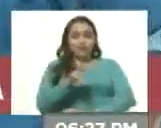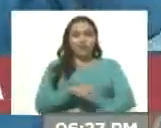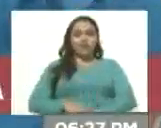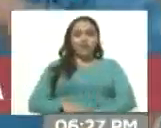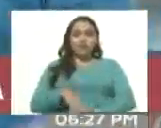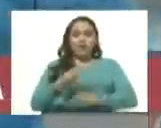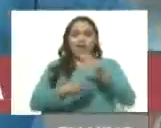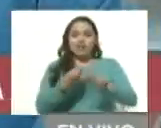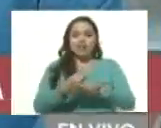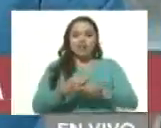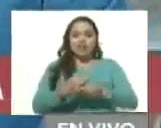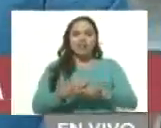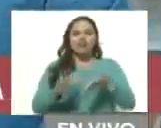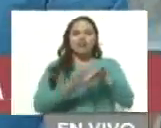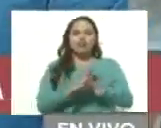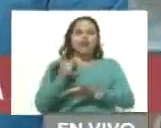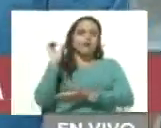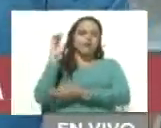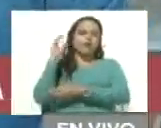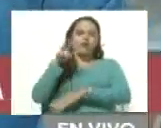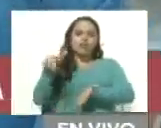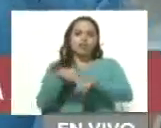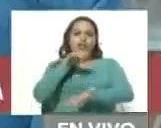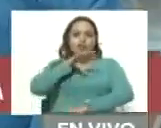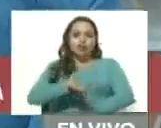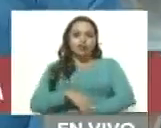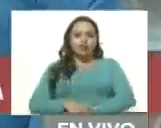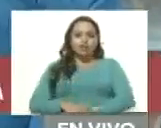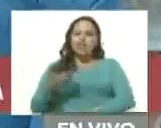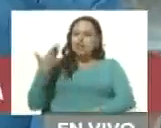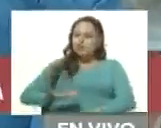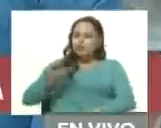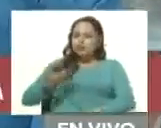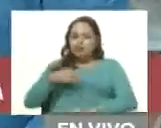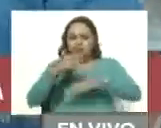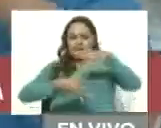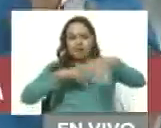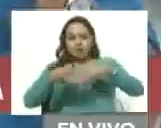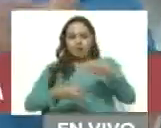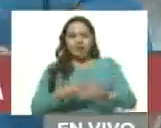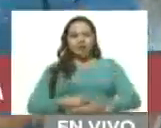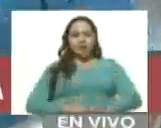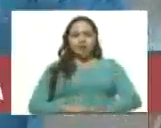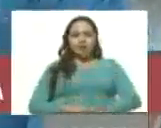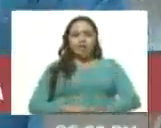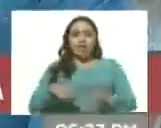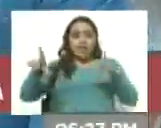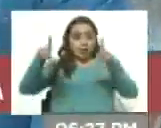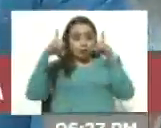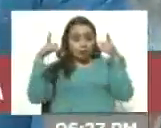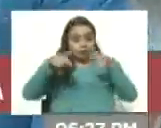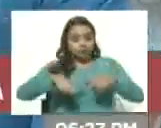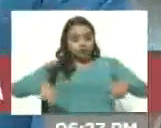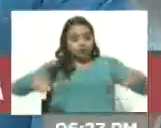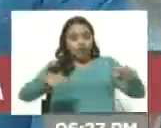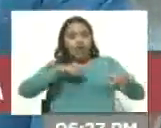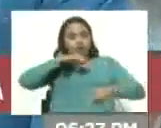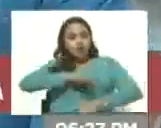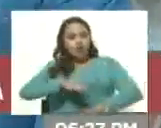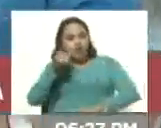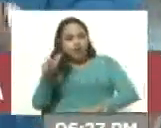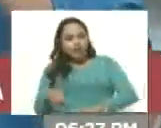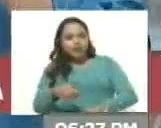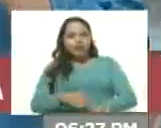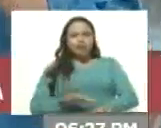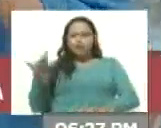congreso nacional de historia es importante destacar que en el estado de la guaira la historia también es